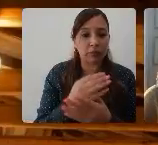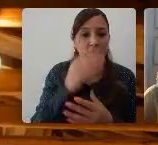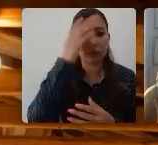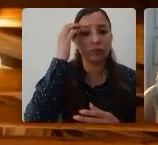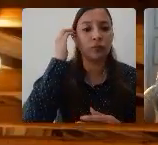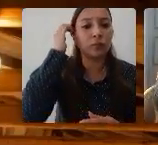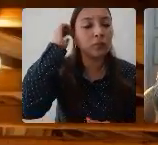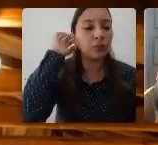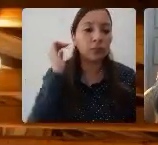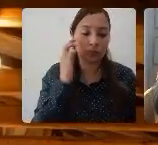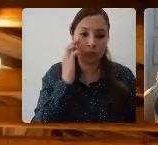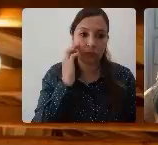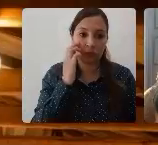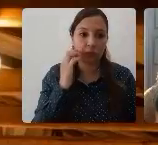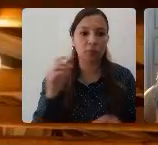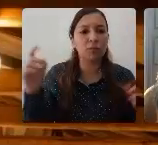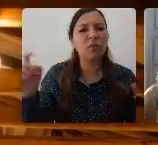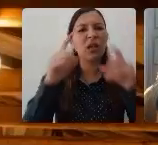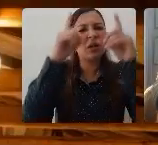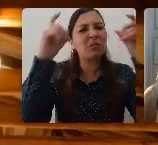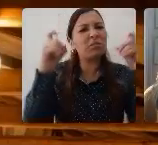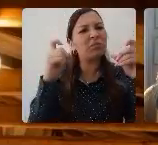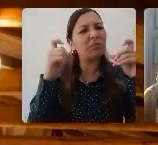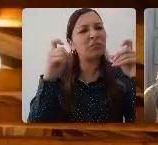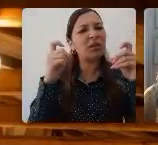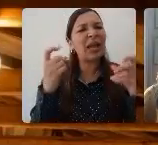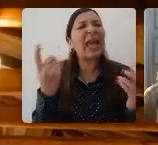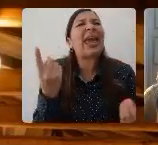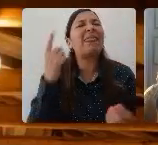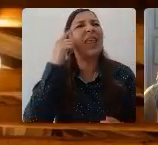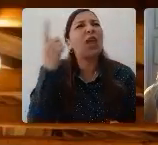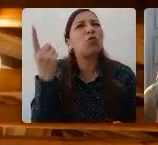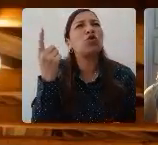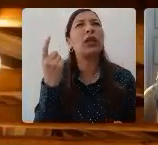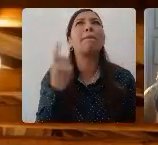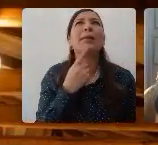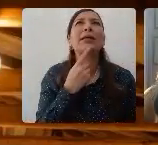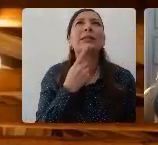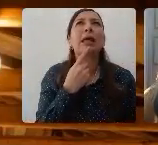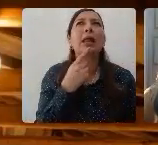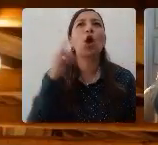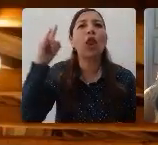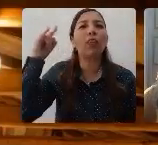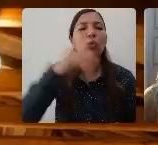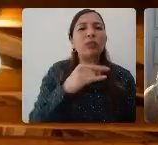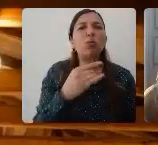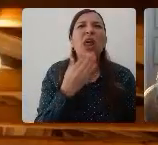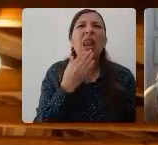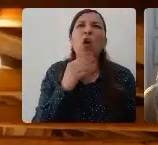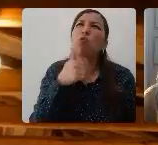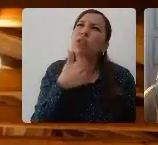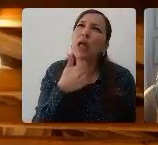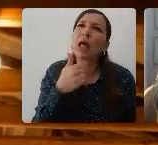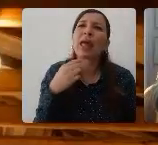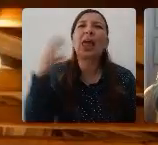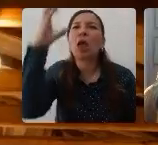comunitario cuáles son las consideraciones que tenemos que tener con este turista qué es lo que va a solicitar qué es lo que va a buscar en